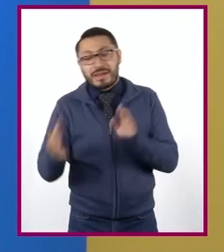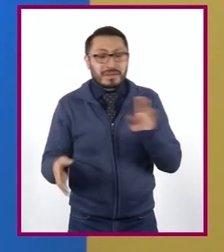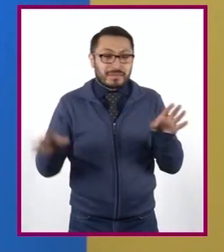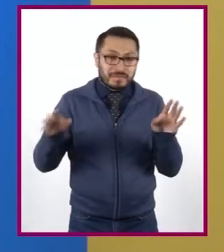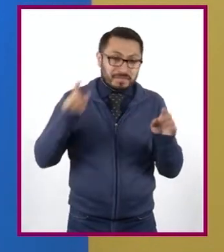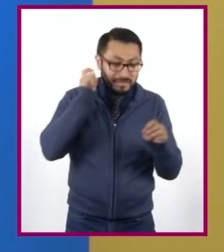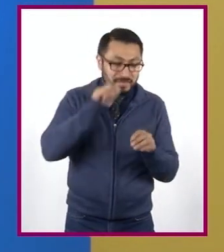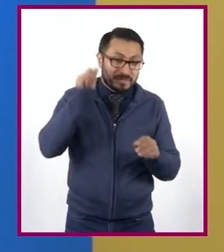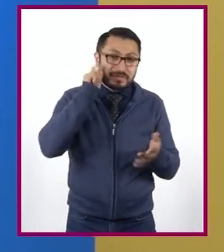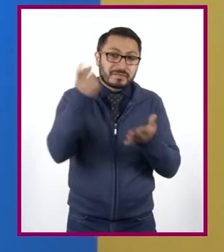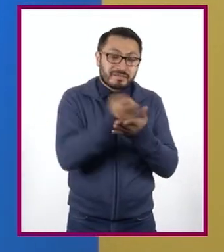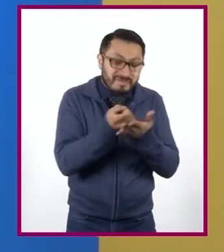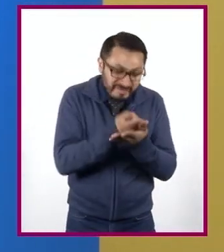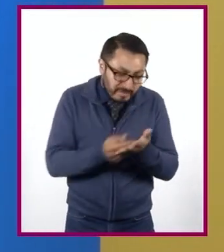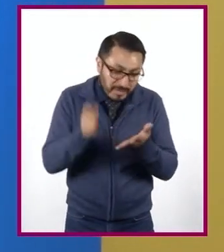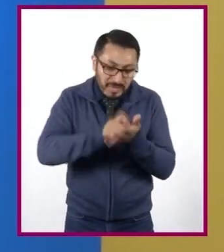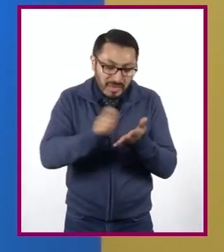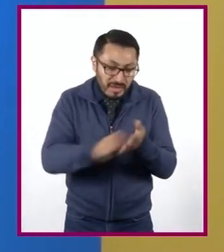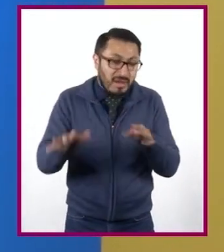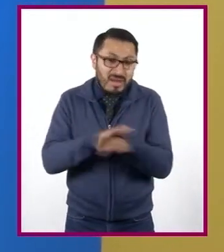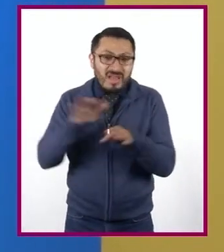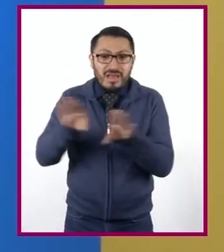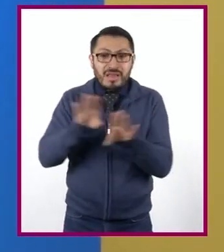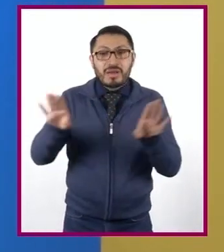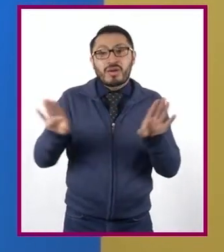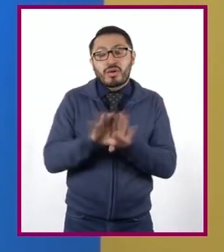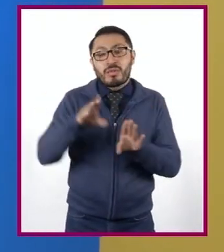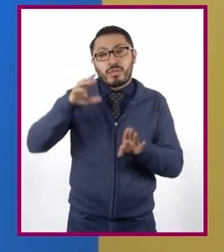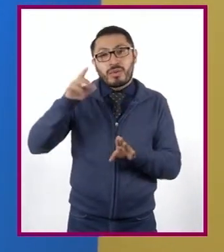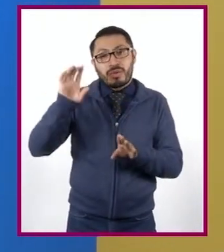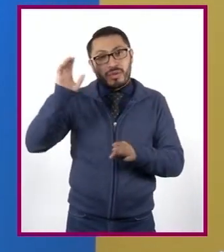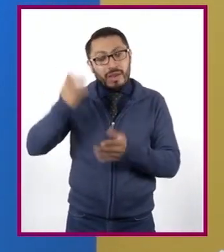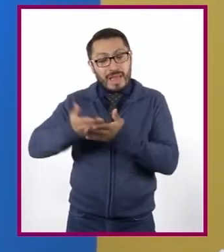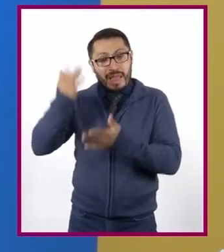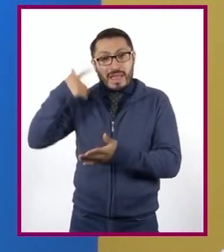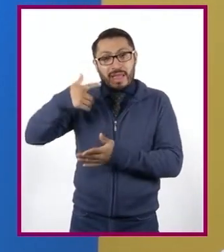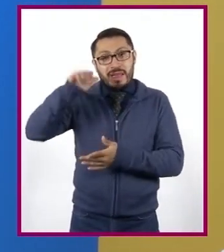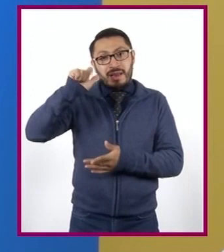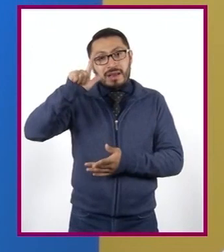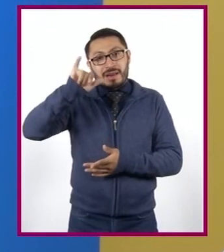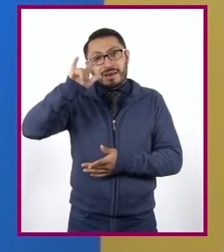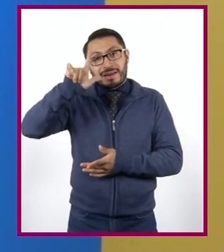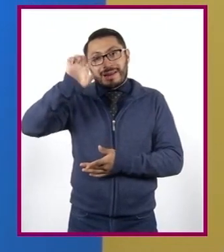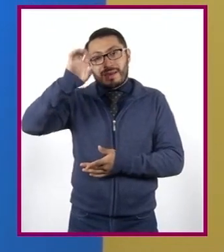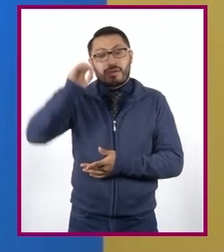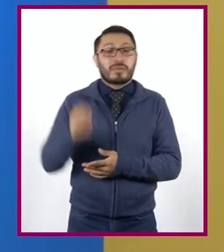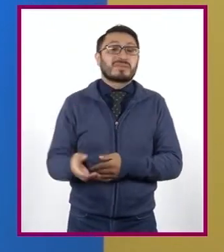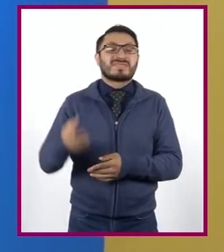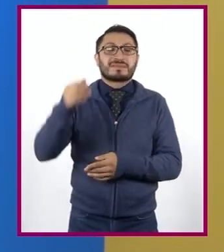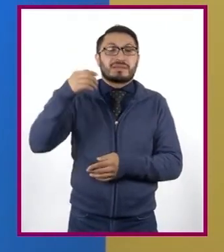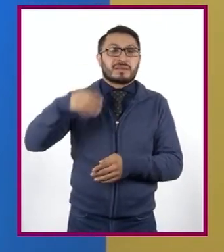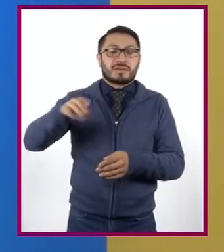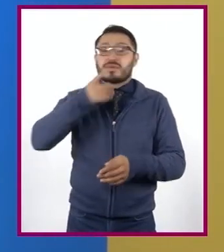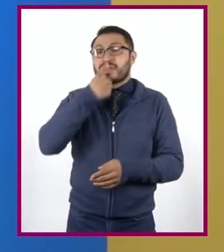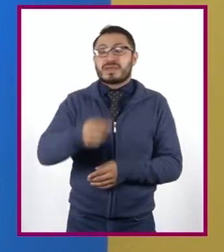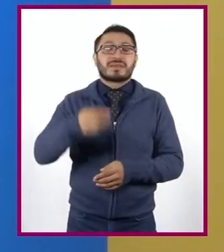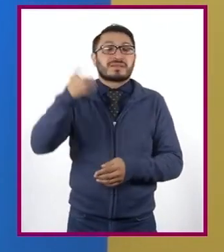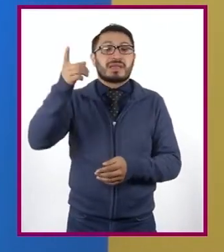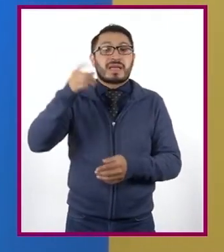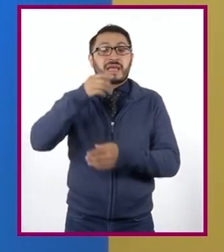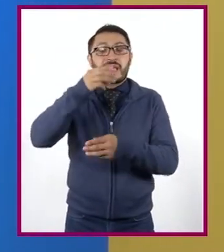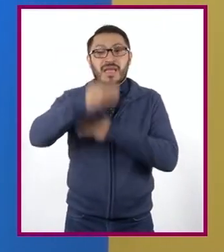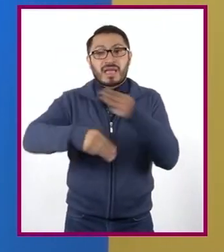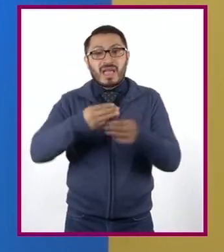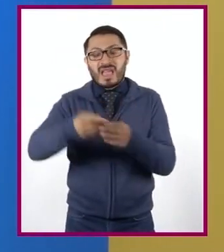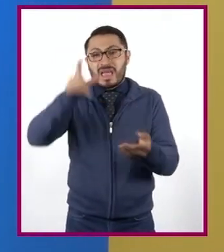modificación, como cuando Galileo Galilei se opuso a la idea de que la Tierra no era el centro del universo. Ese modelo del sistema solar